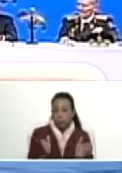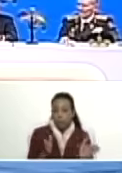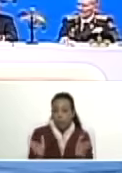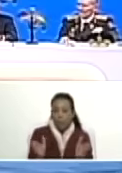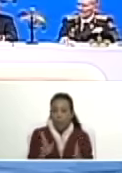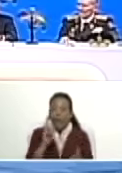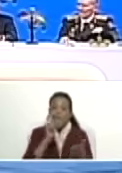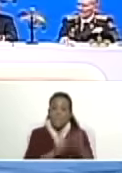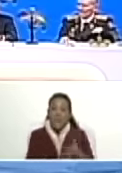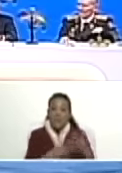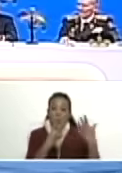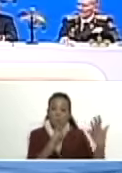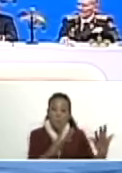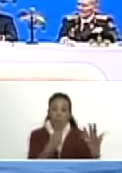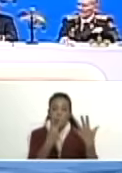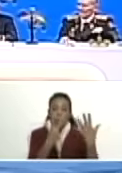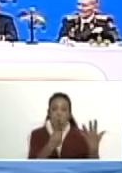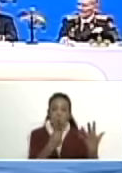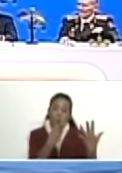1982